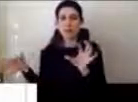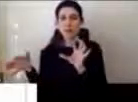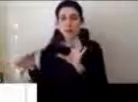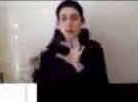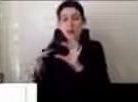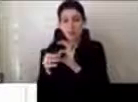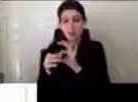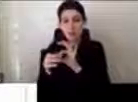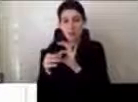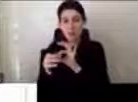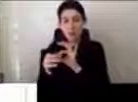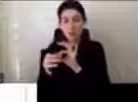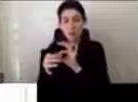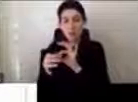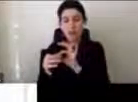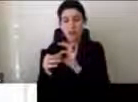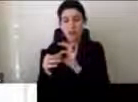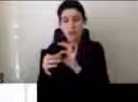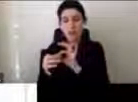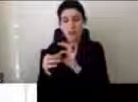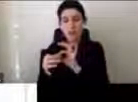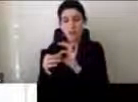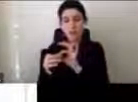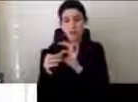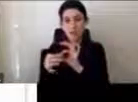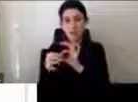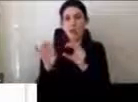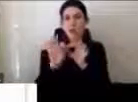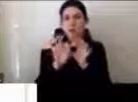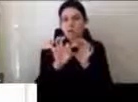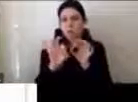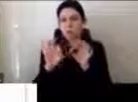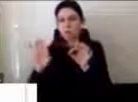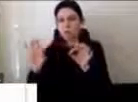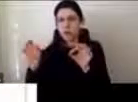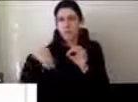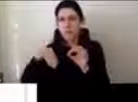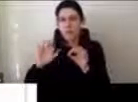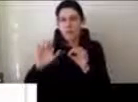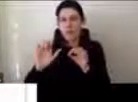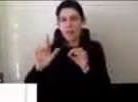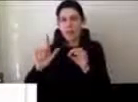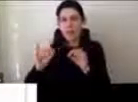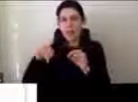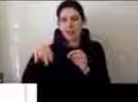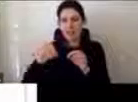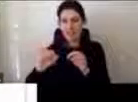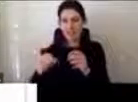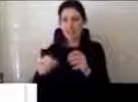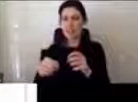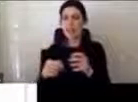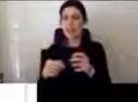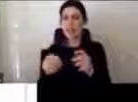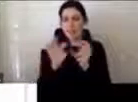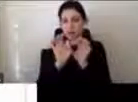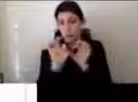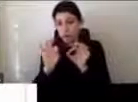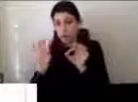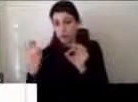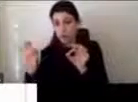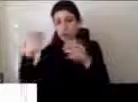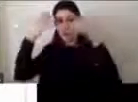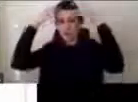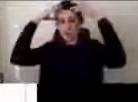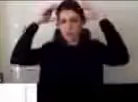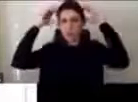las neuronas se van mielinizando, y eso es lo que le va dando el color, ¿no es cierto?,